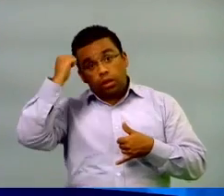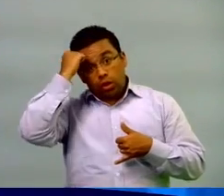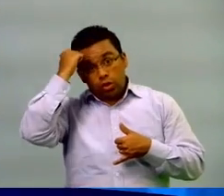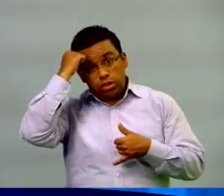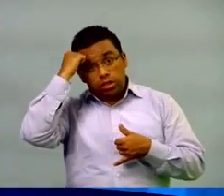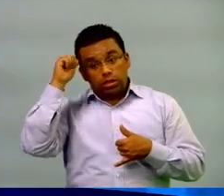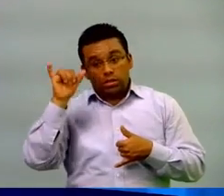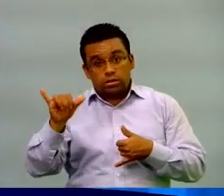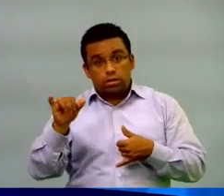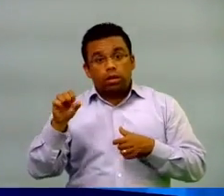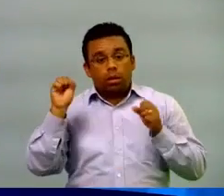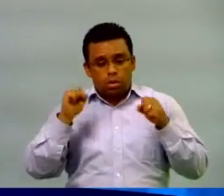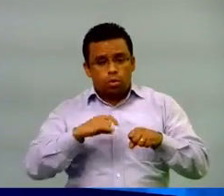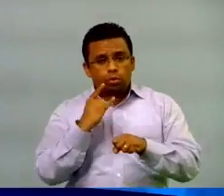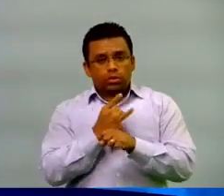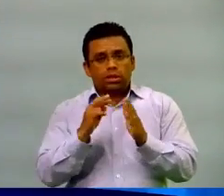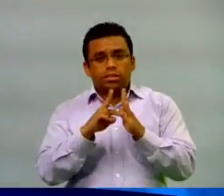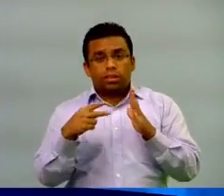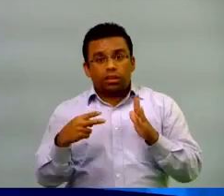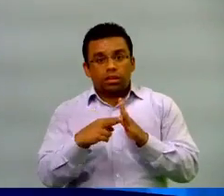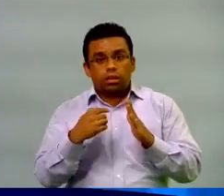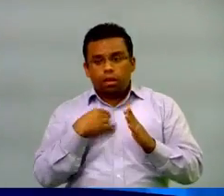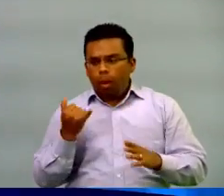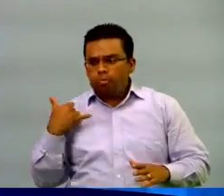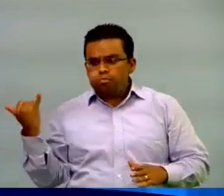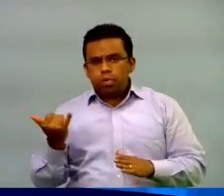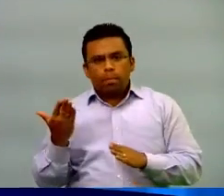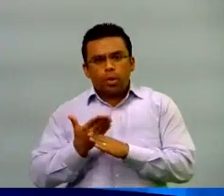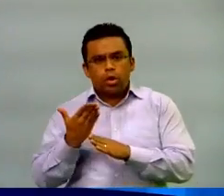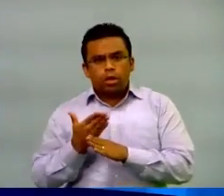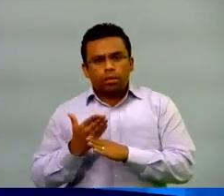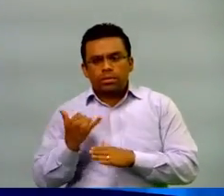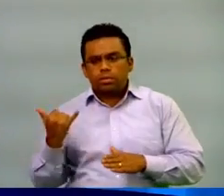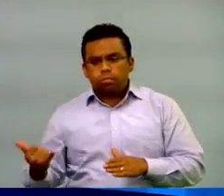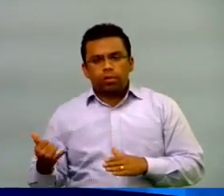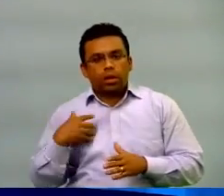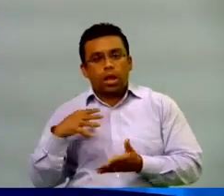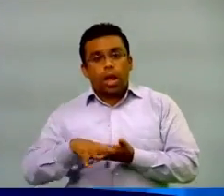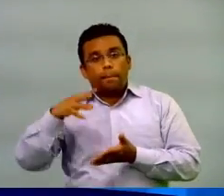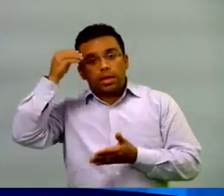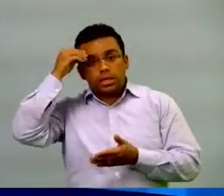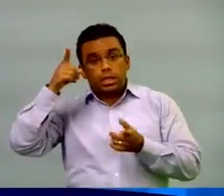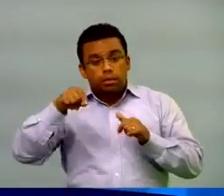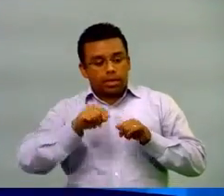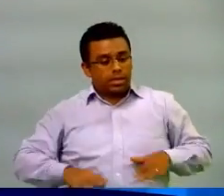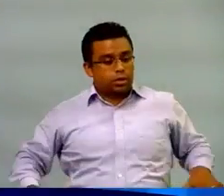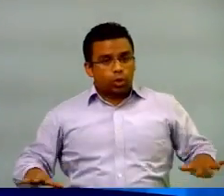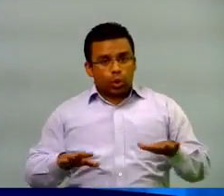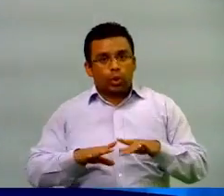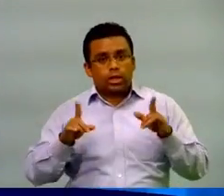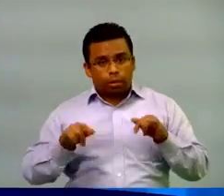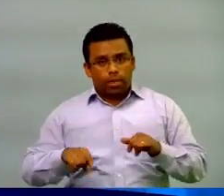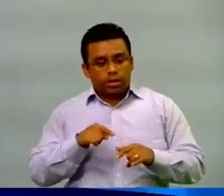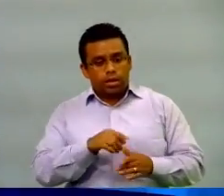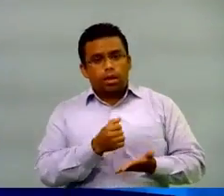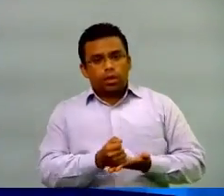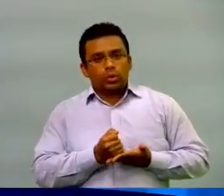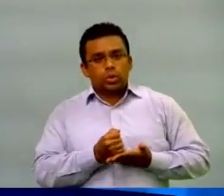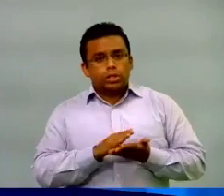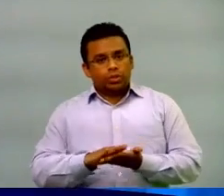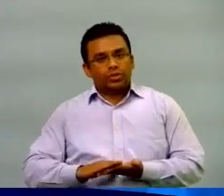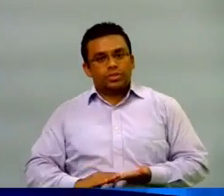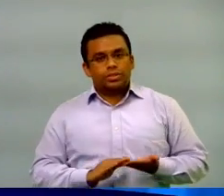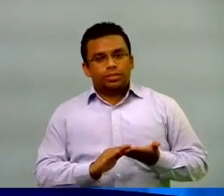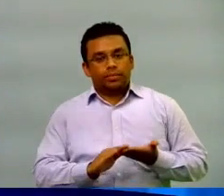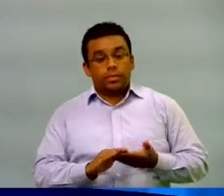los docentes están utilizando la tecnología para resolver problemas prácticos del aprendizaje, pero también de su entorno. Y como pues no vamos a